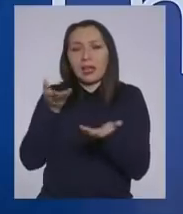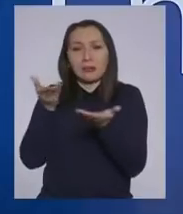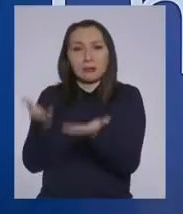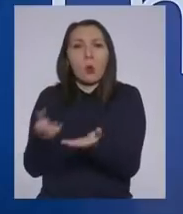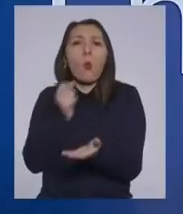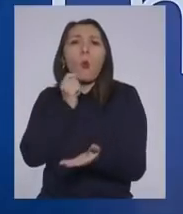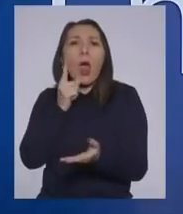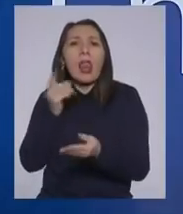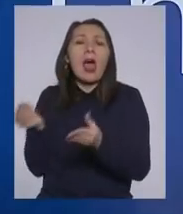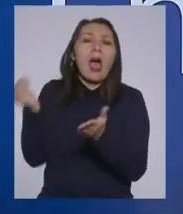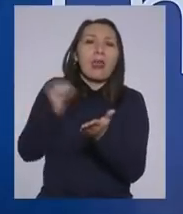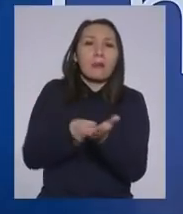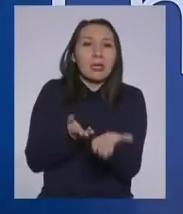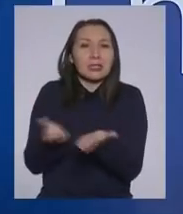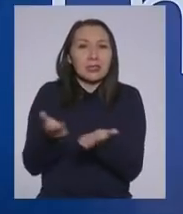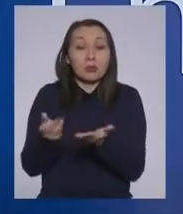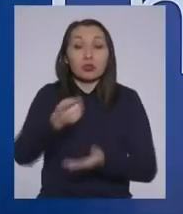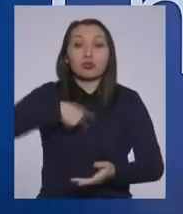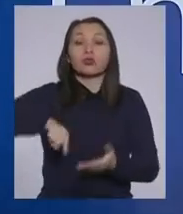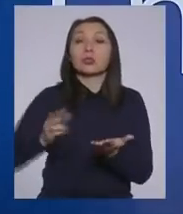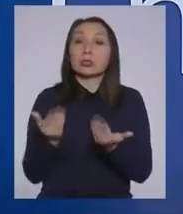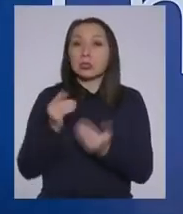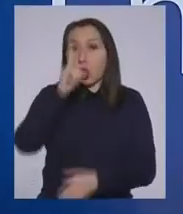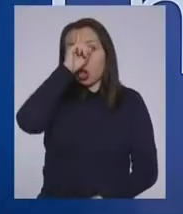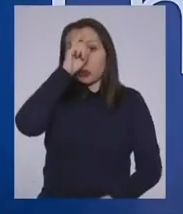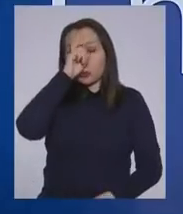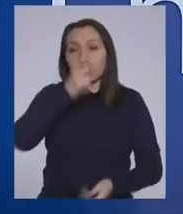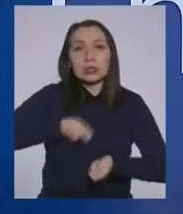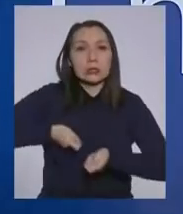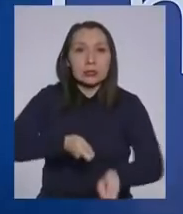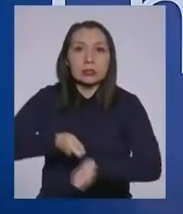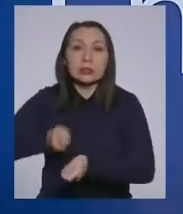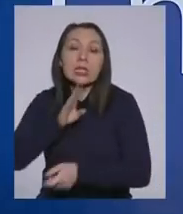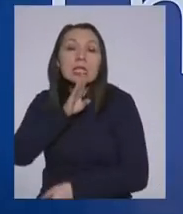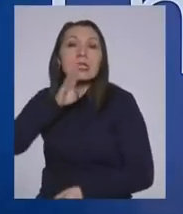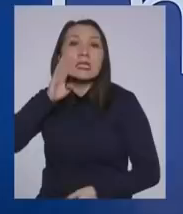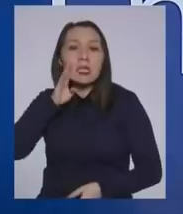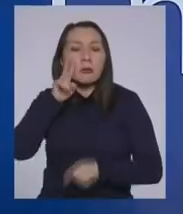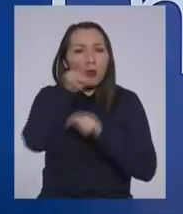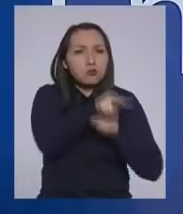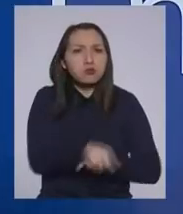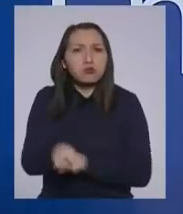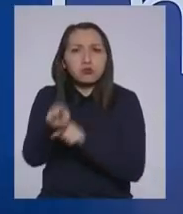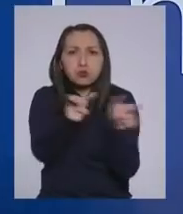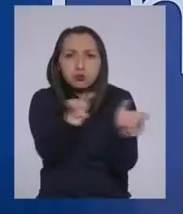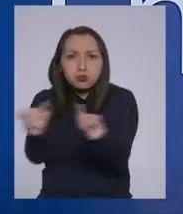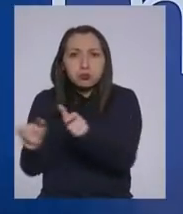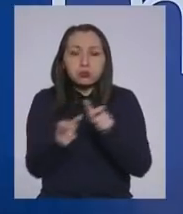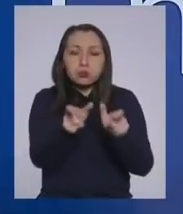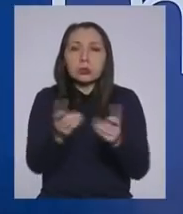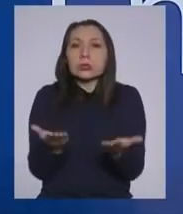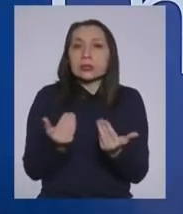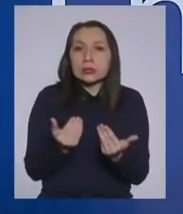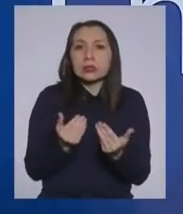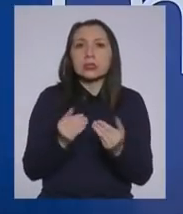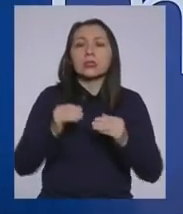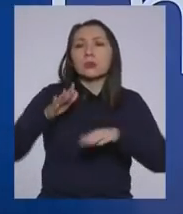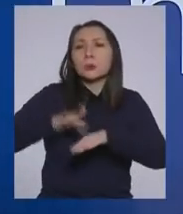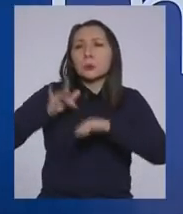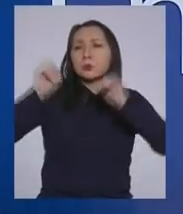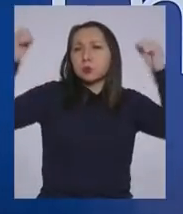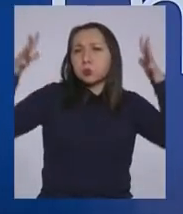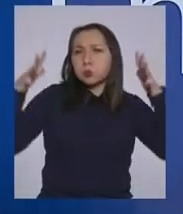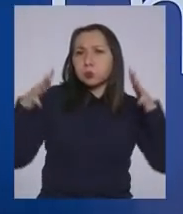servicios adicionales? Nosotros necesitamos en los hospitales aseo, necesitamos vigilancia, necesitamos